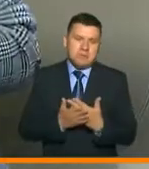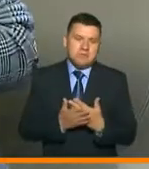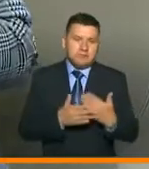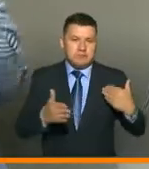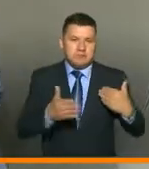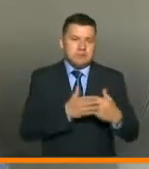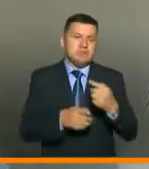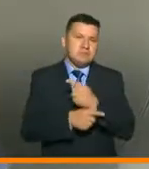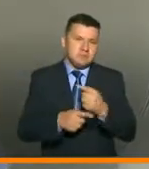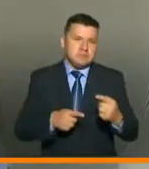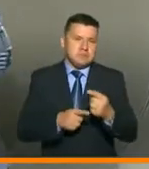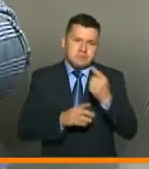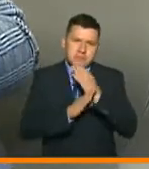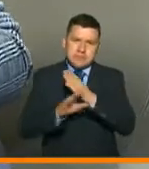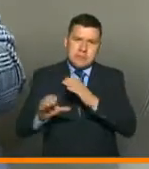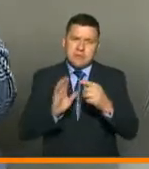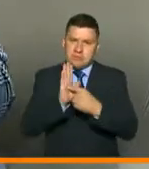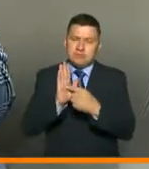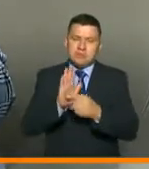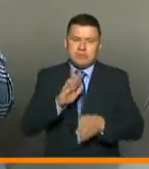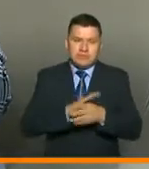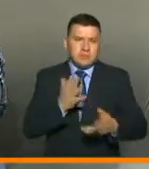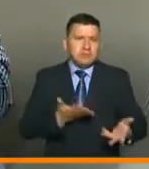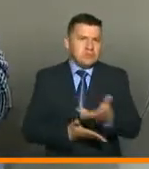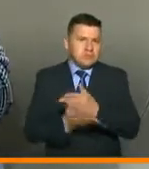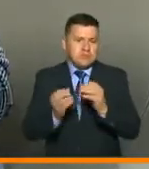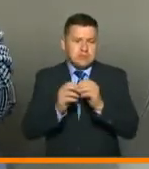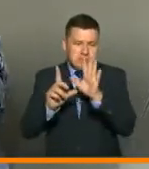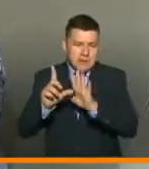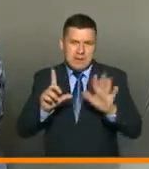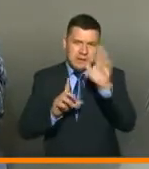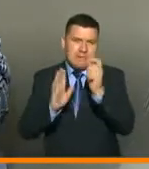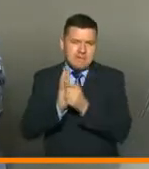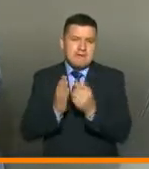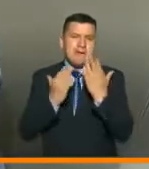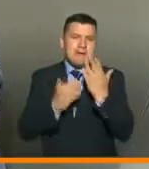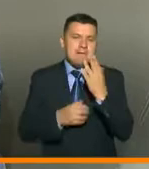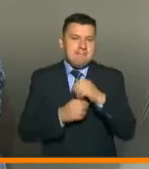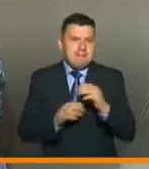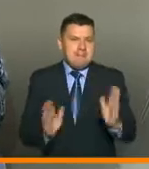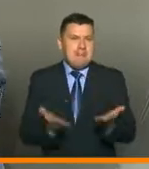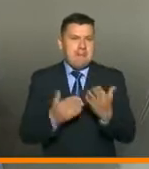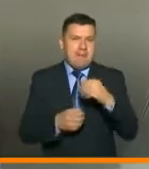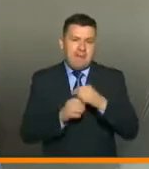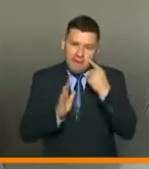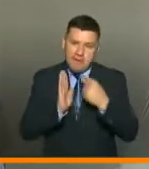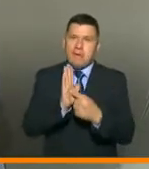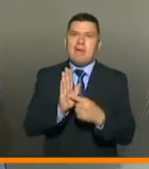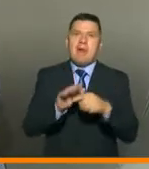durante esta semana en Prevención y Acción seguiremos compartiendo imágenes que sirven para motivar, para